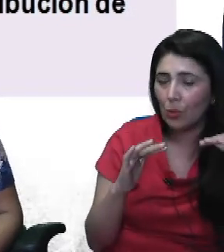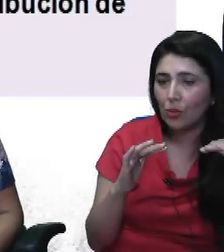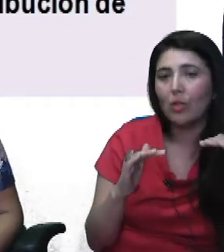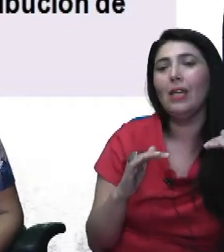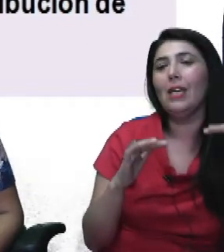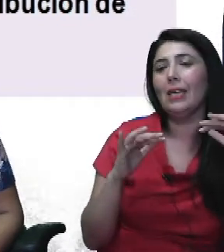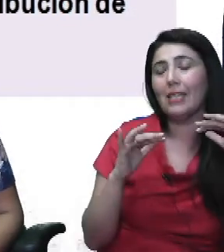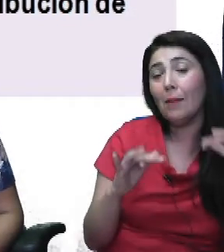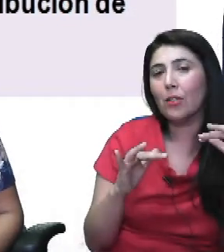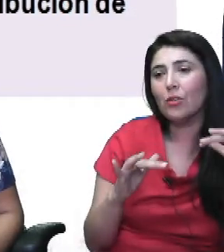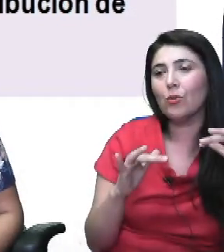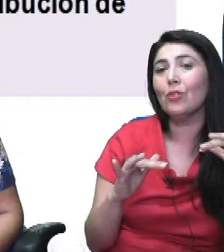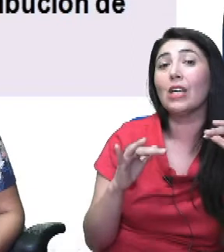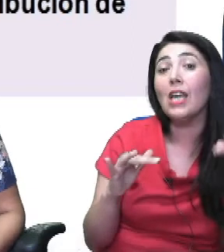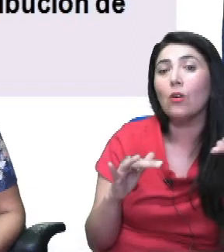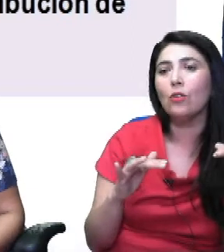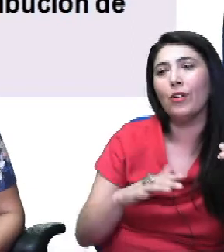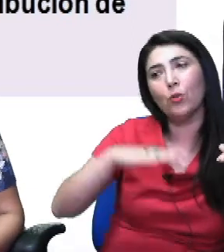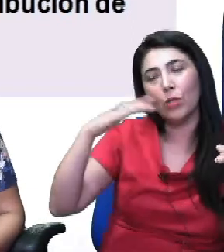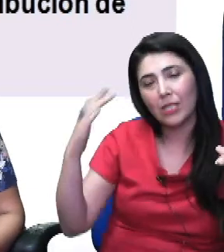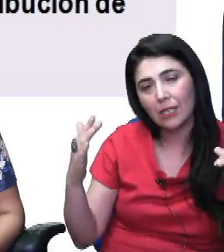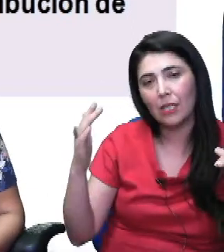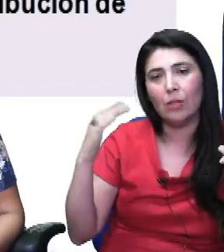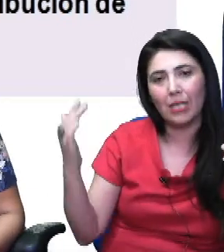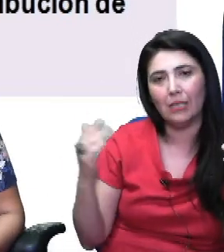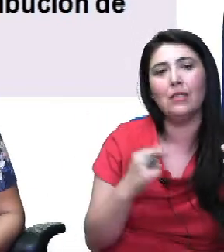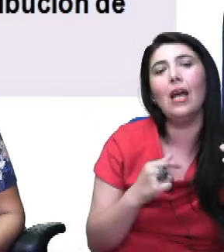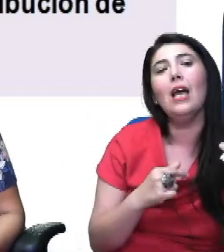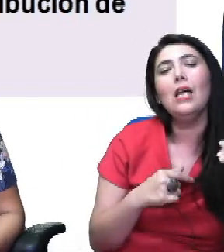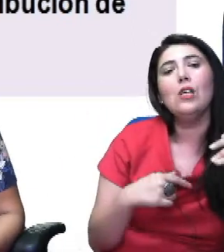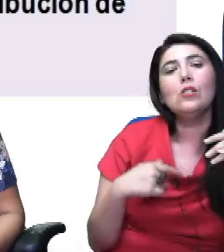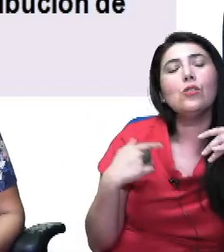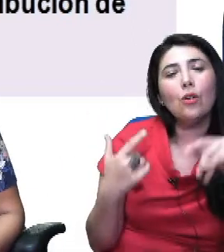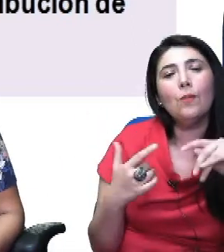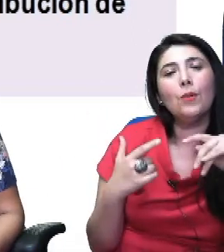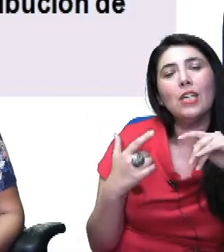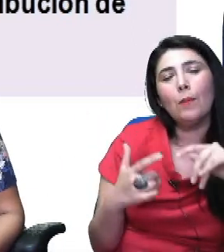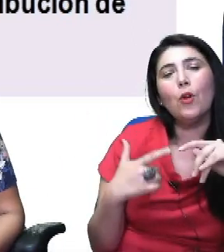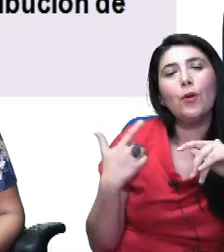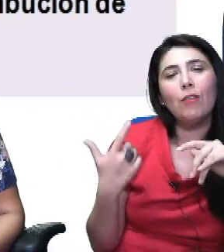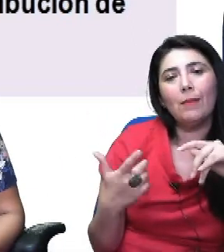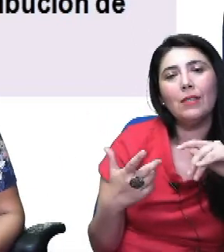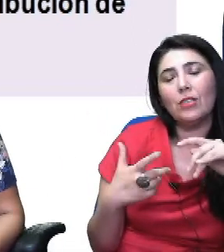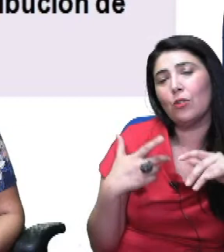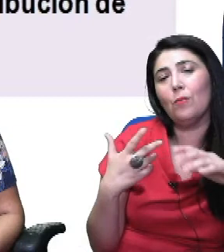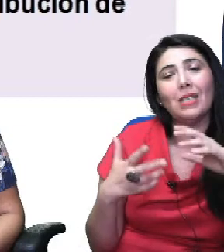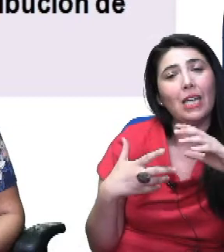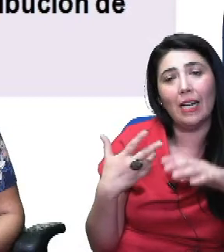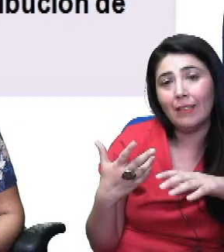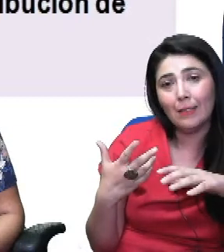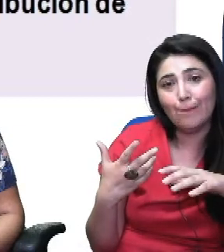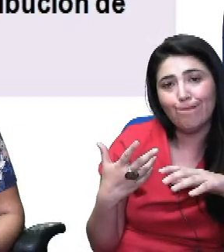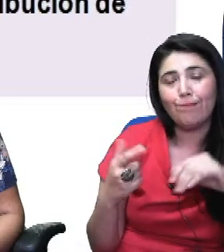esa situación estén en mayor situación de riesgo frente a un desastre o una emergencia, son, por ejemplo, los problemas, los trastornos